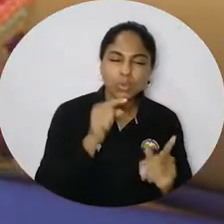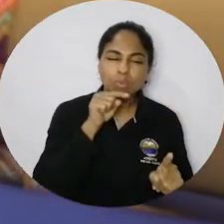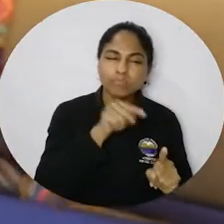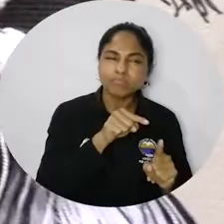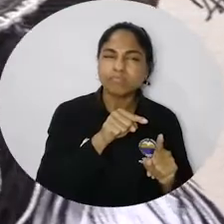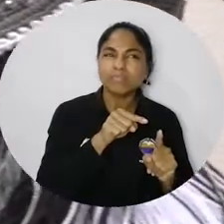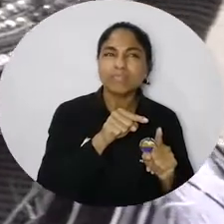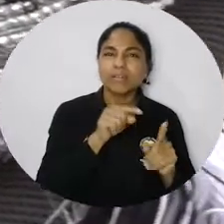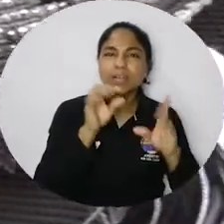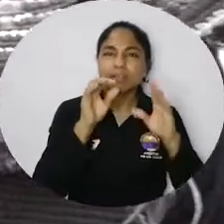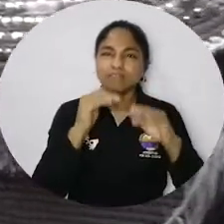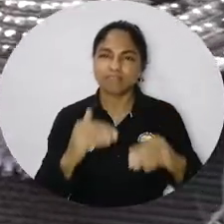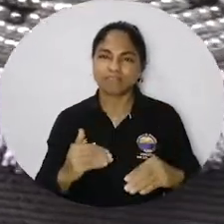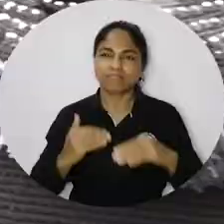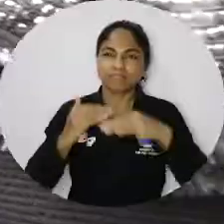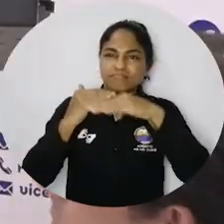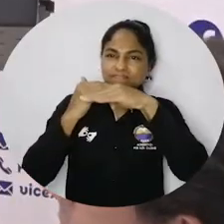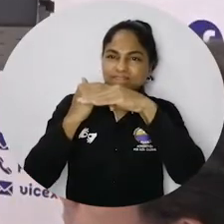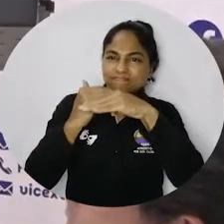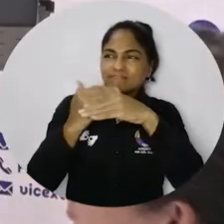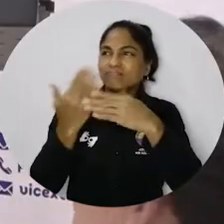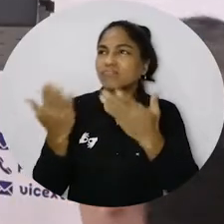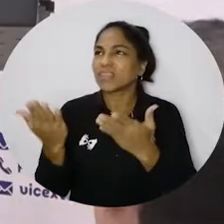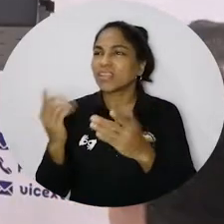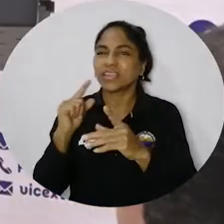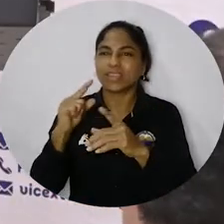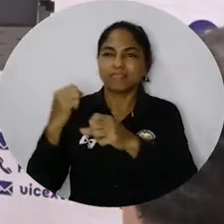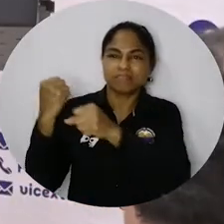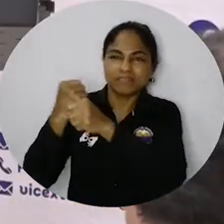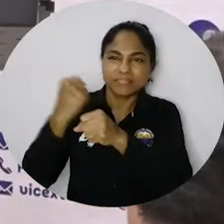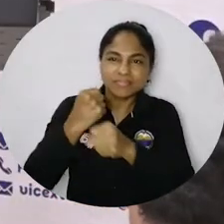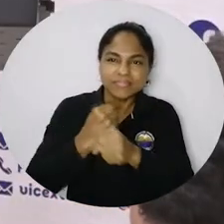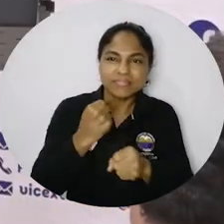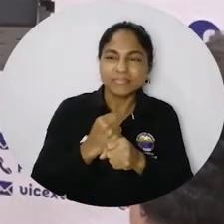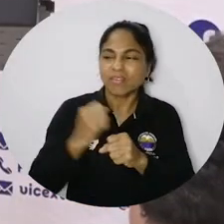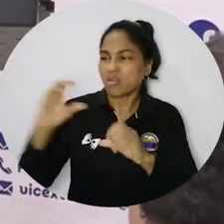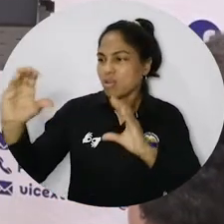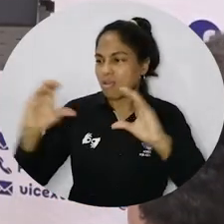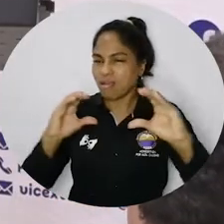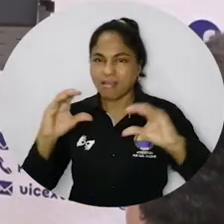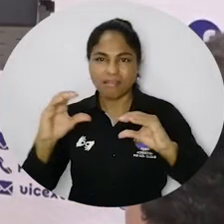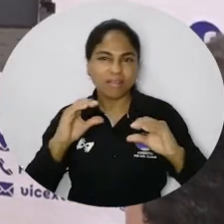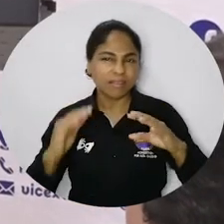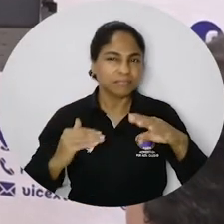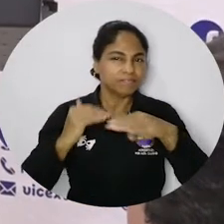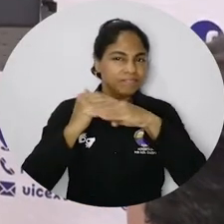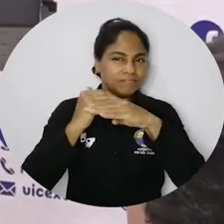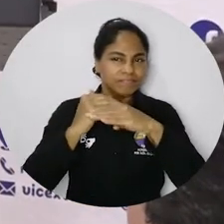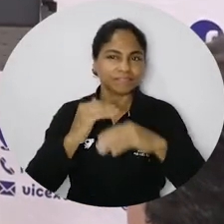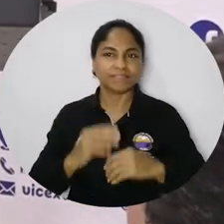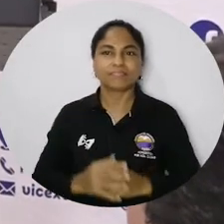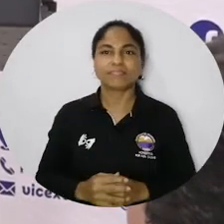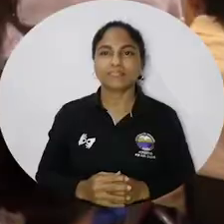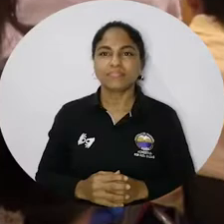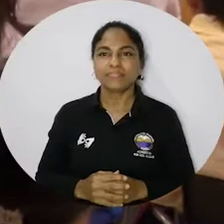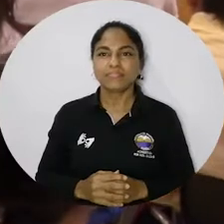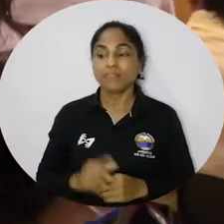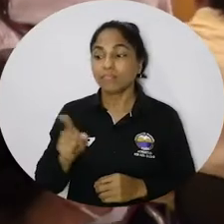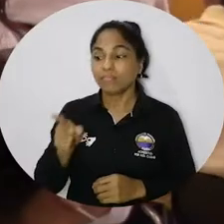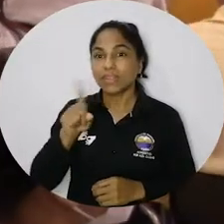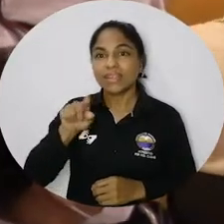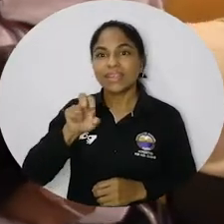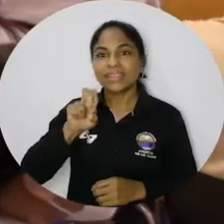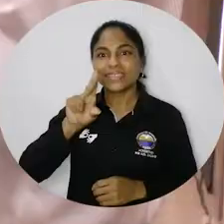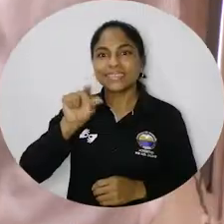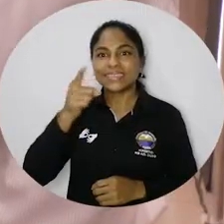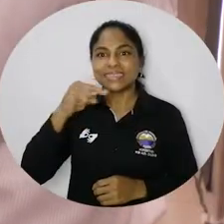exista una equidad en términos de empleabilidad, en términos de diferencias salariales y este tipo de cosas. El doctor